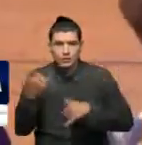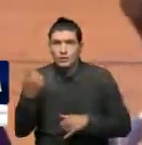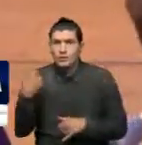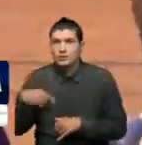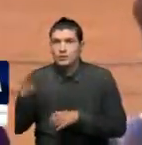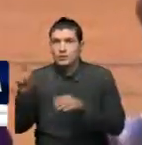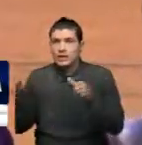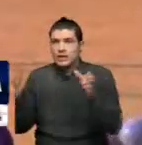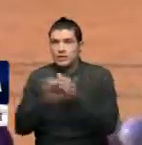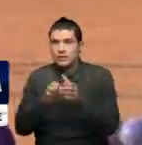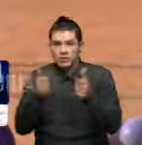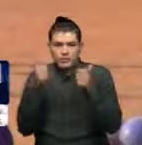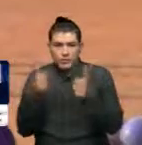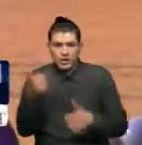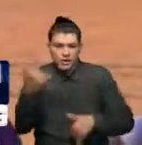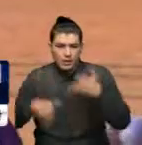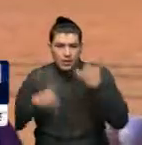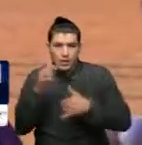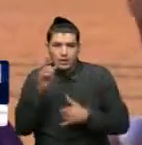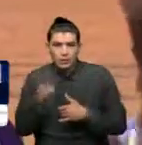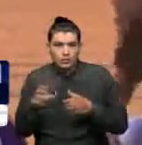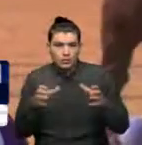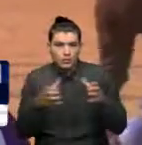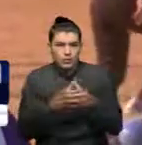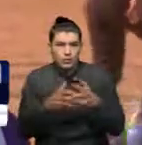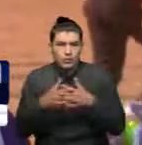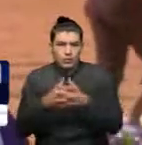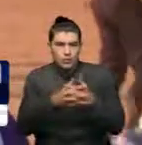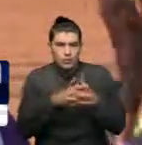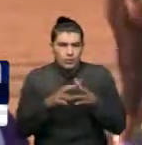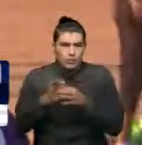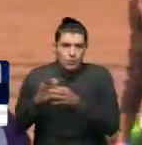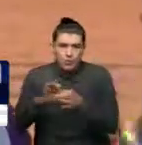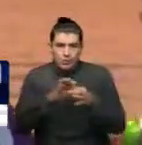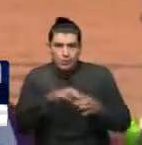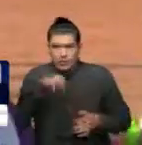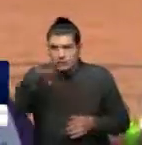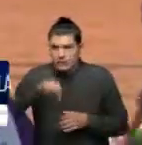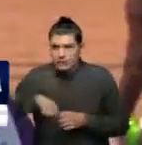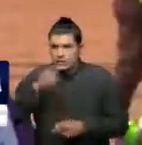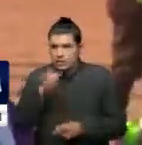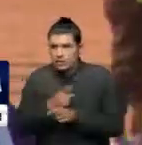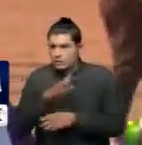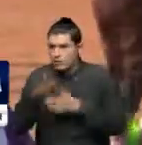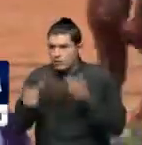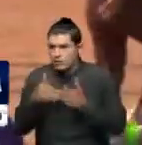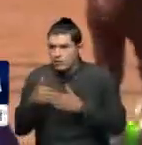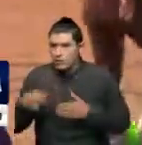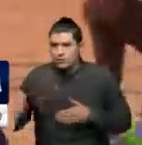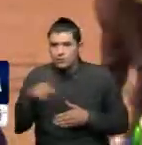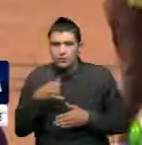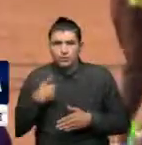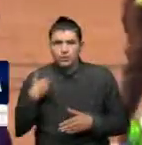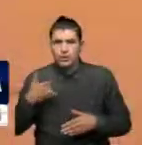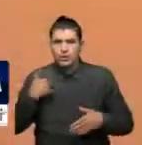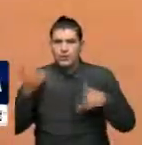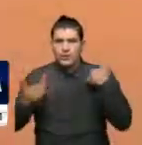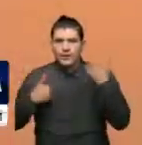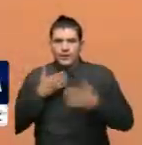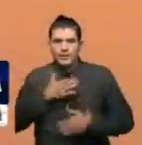muy compacto, el grupo muy unido y todos los muchachos contentos con esta